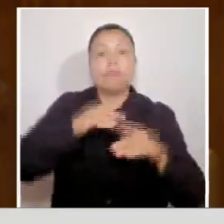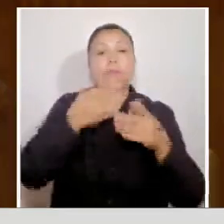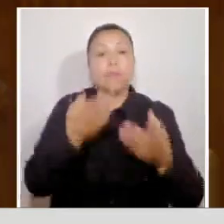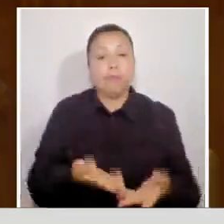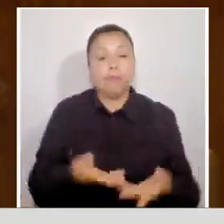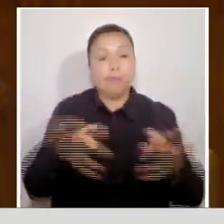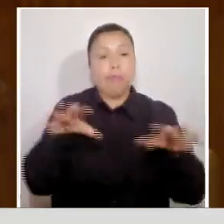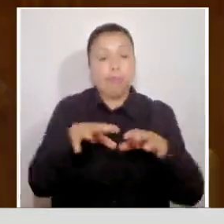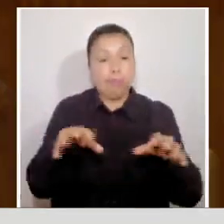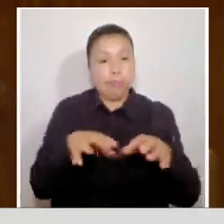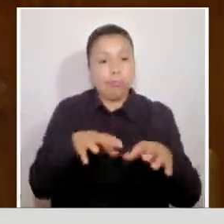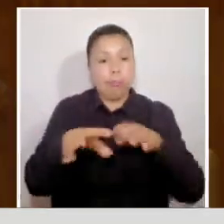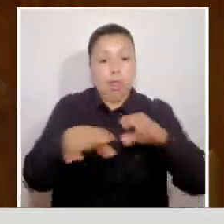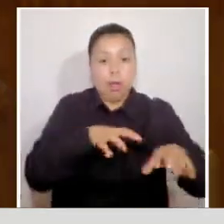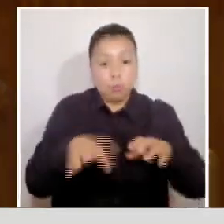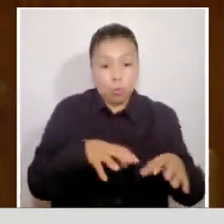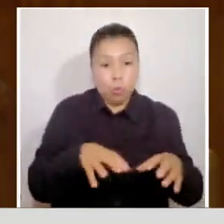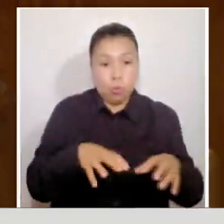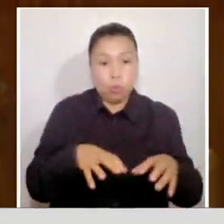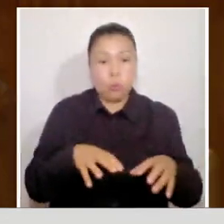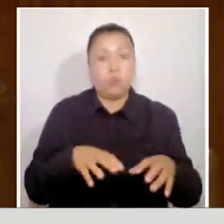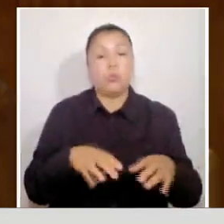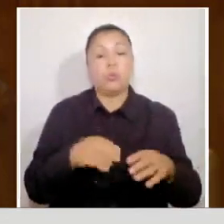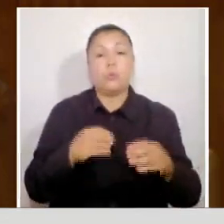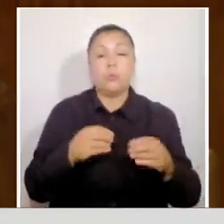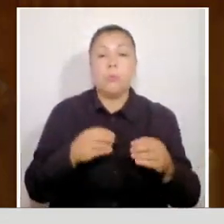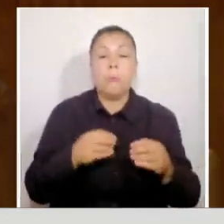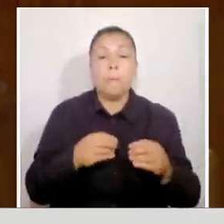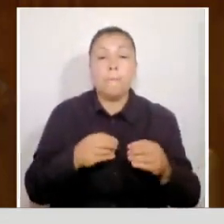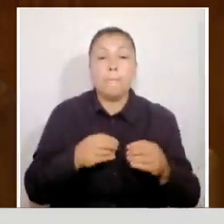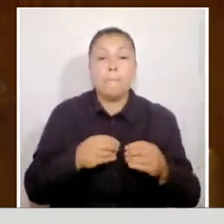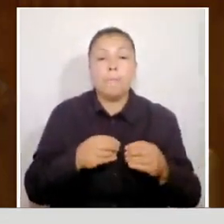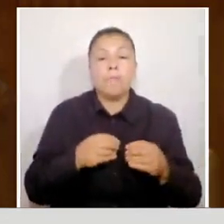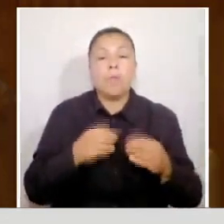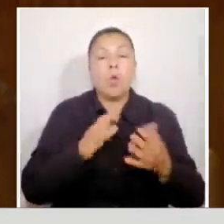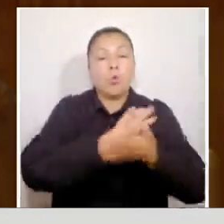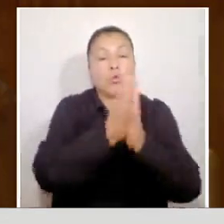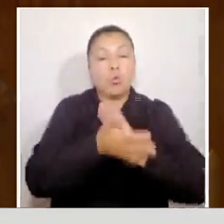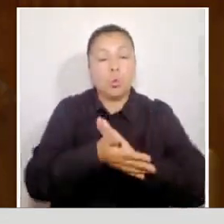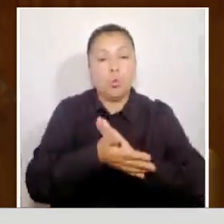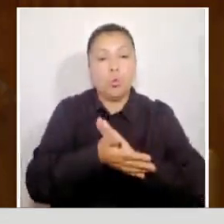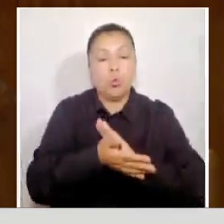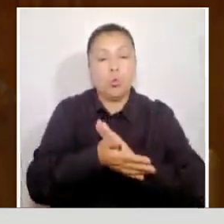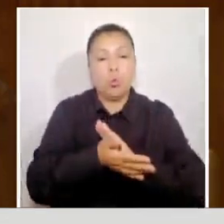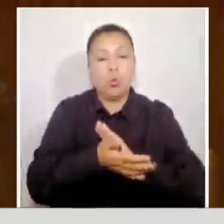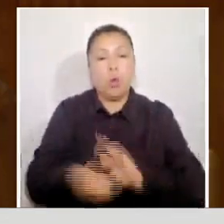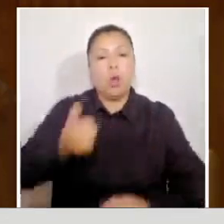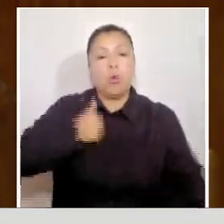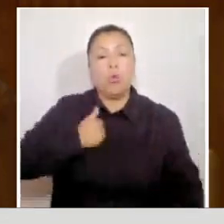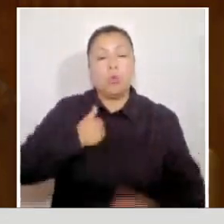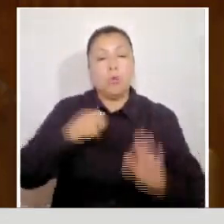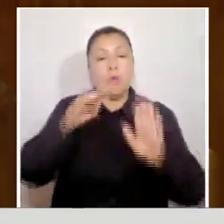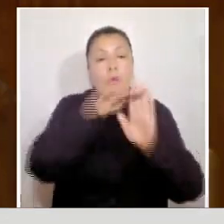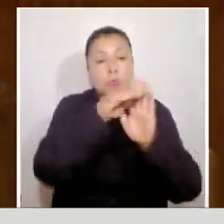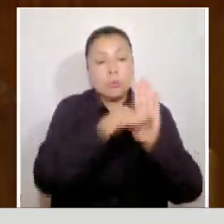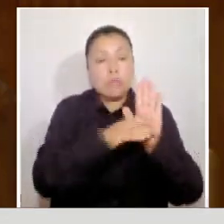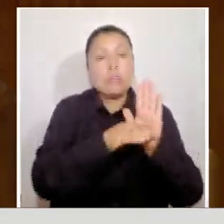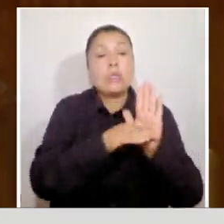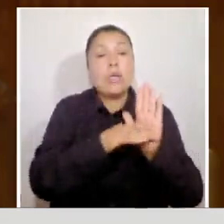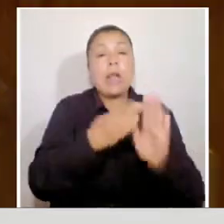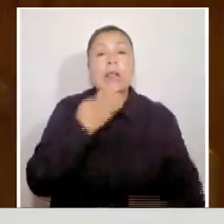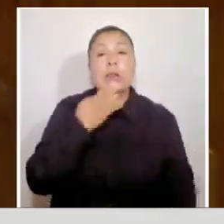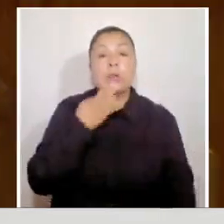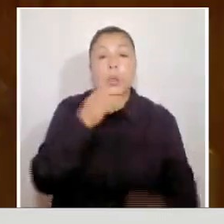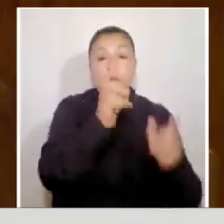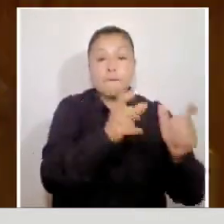los implementos y materiales todos ellos destinados a el cumplimiento de ellas como también fiscalización